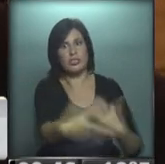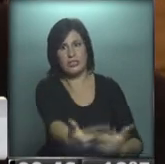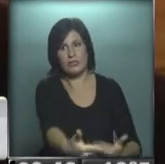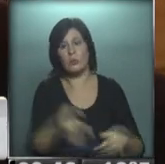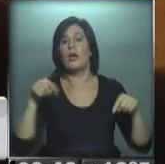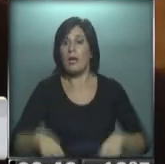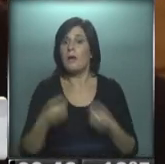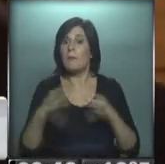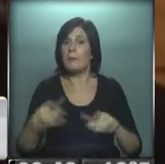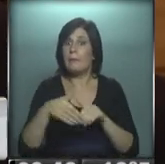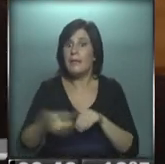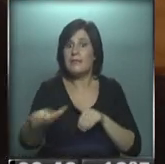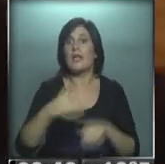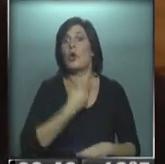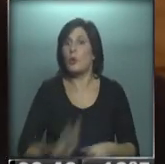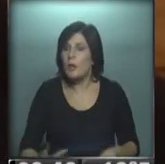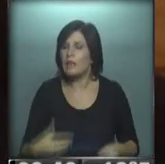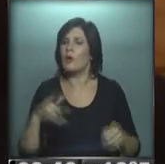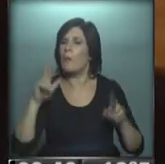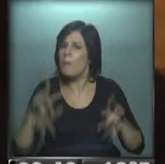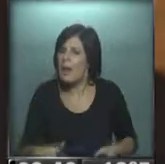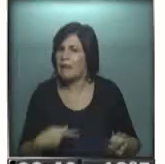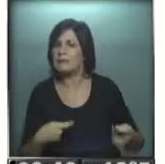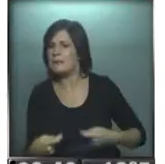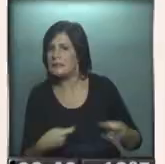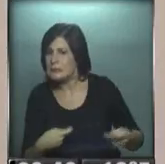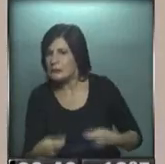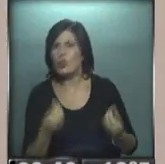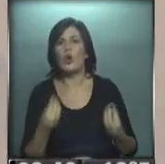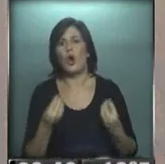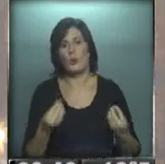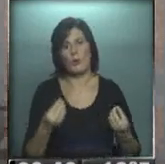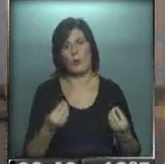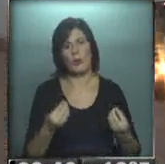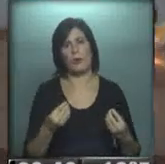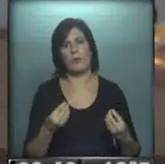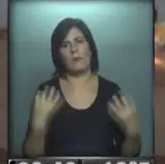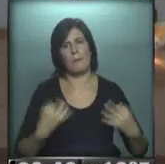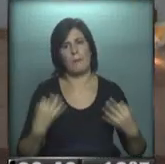deberá saber cómo utilizar este aval que ha tenido.